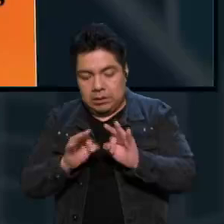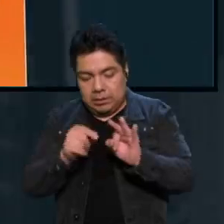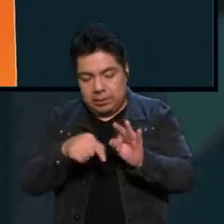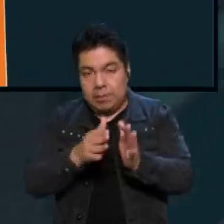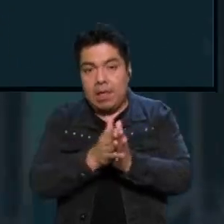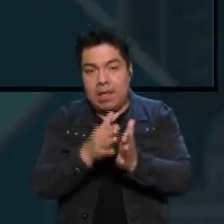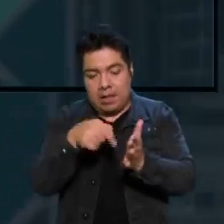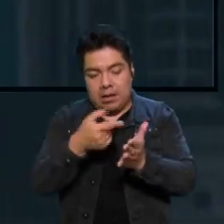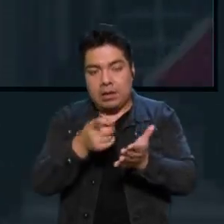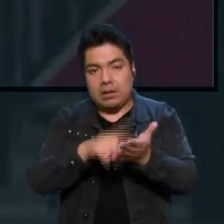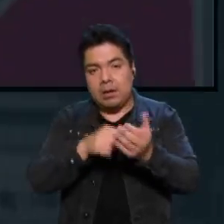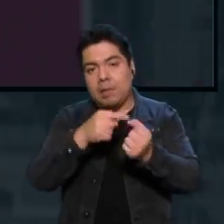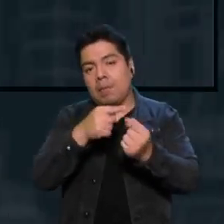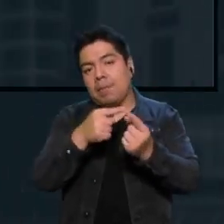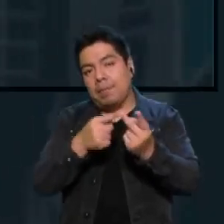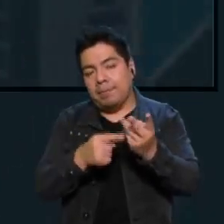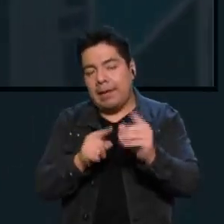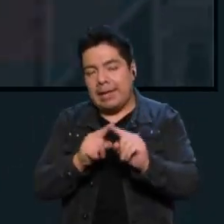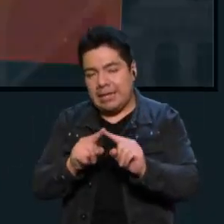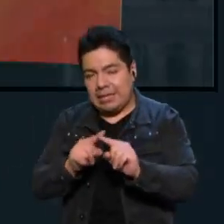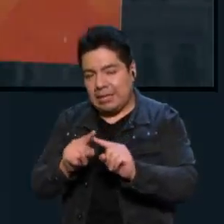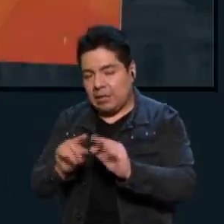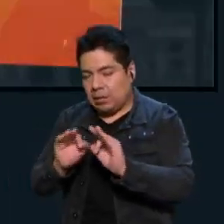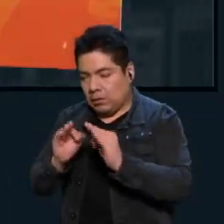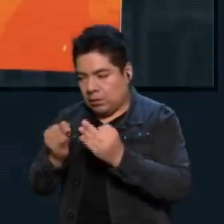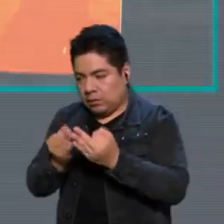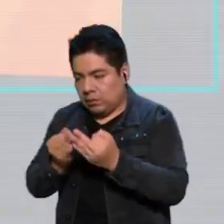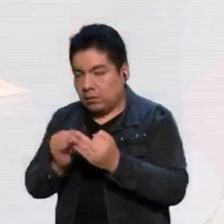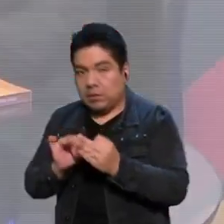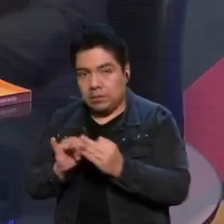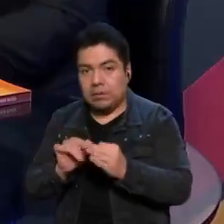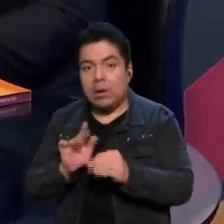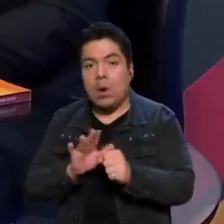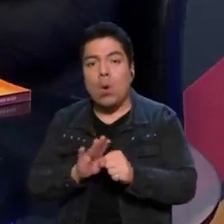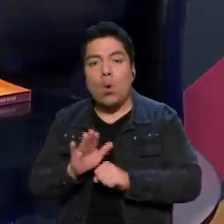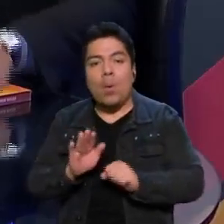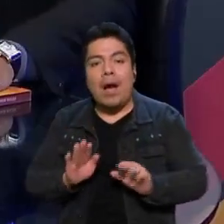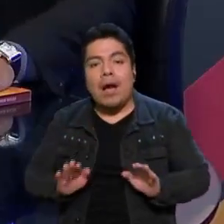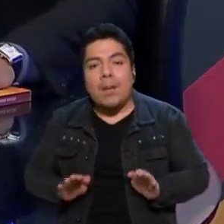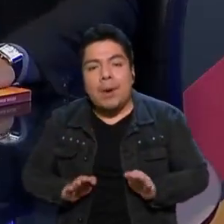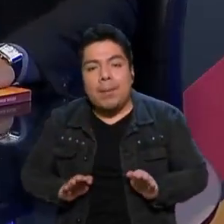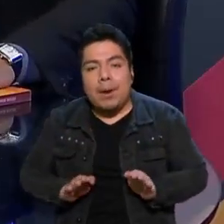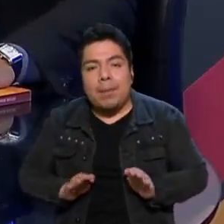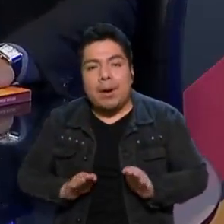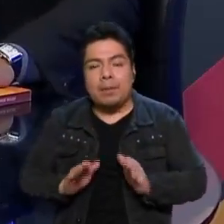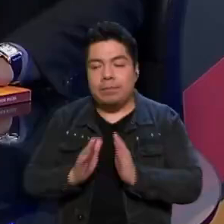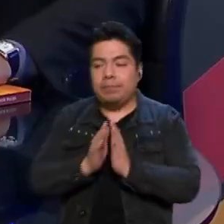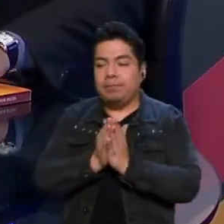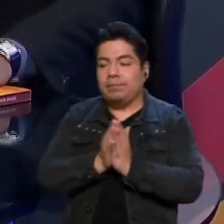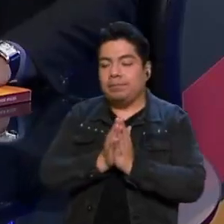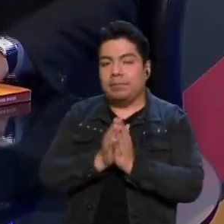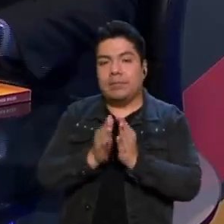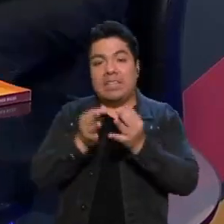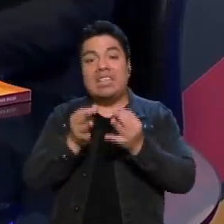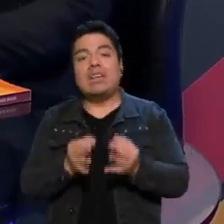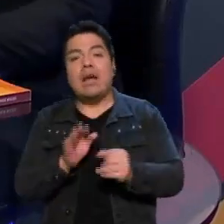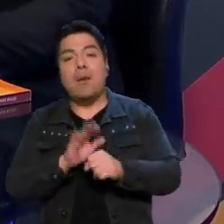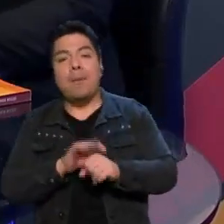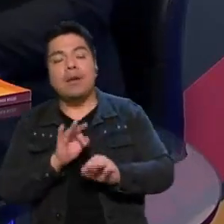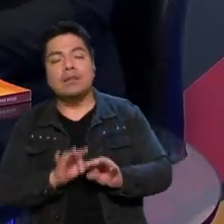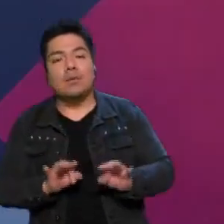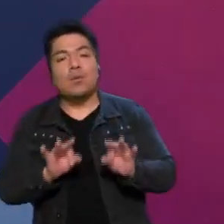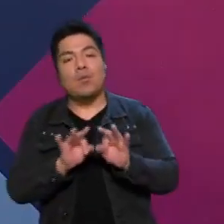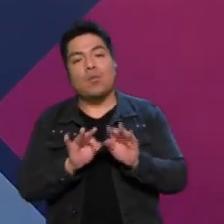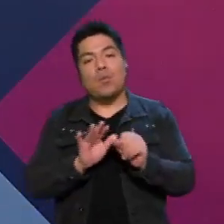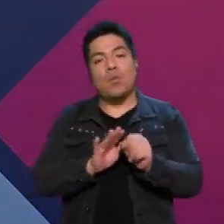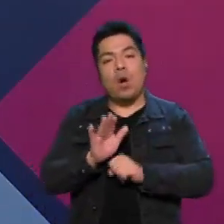pero hay muchos elementos más, mi querido Braulio, ¿no? ¿Qué característica de este libro es la que más destacas? Bueno,